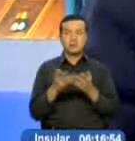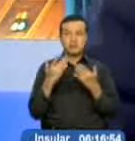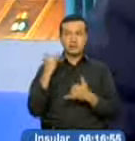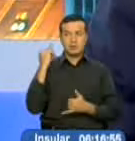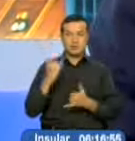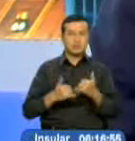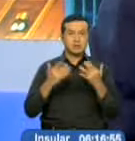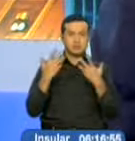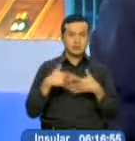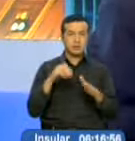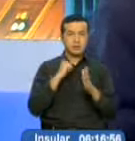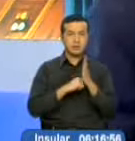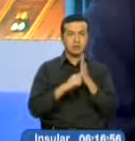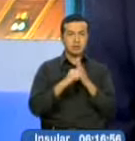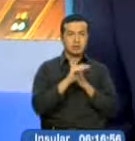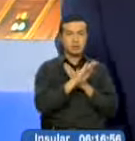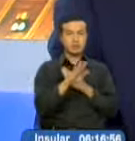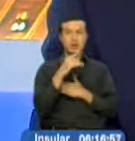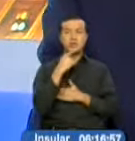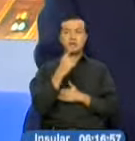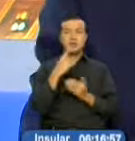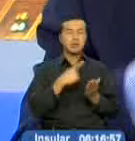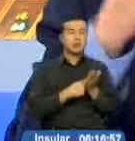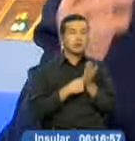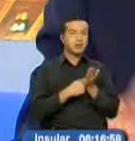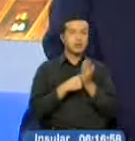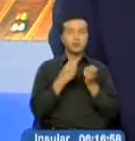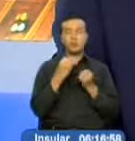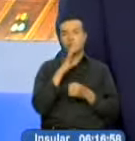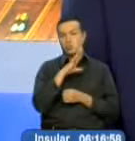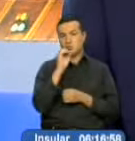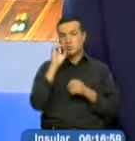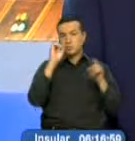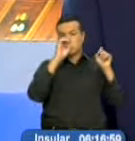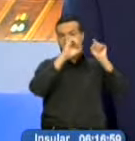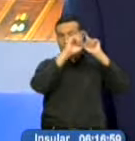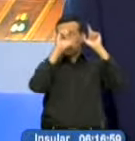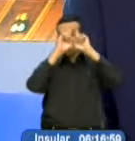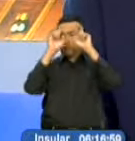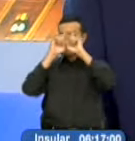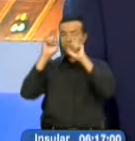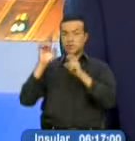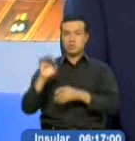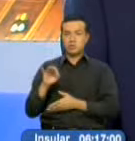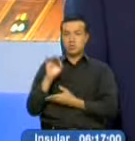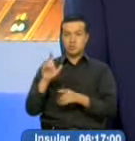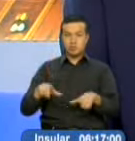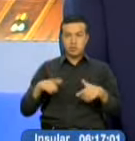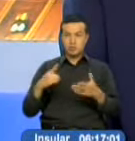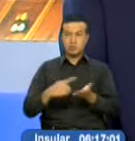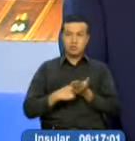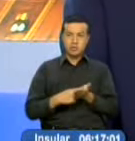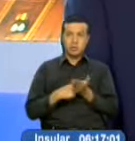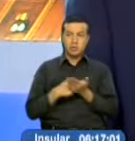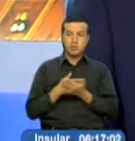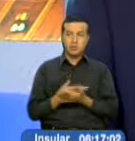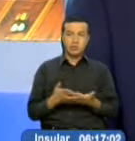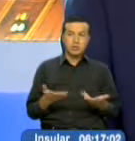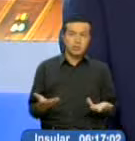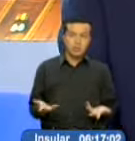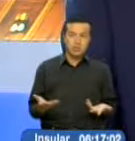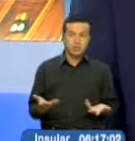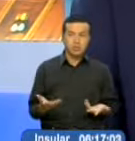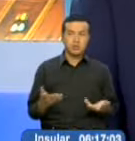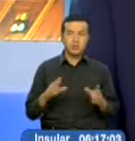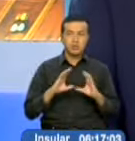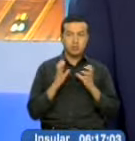terminando, señor ministro, usted mencionó la reunión con estos más de 500 empresarios que tuvo el presidente electo Lenín Moreno, pero sin perjuicio de aquello,